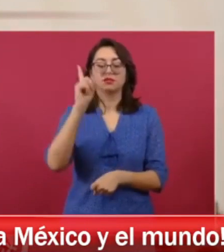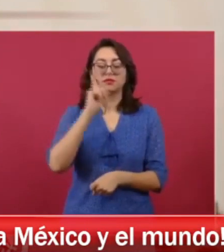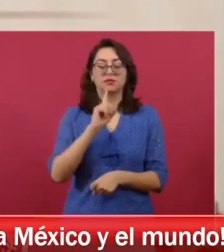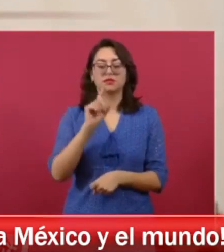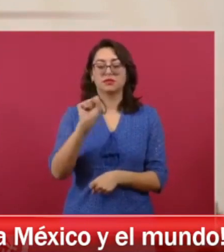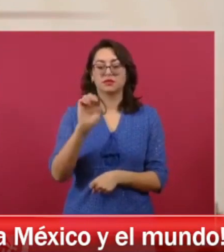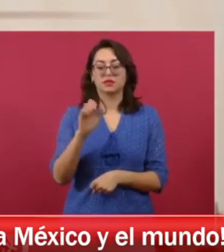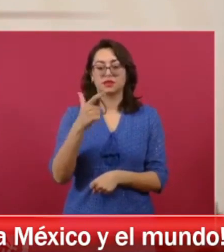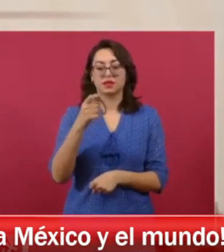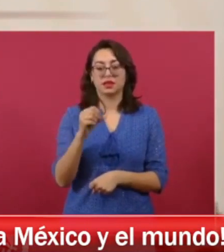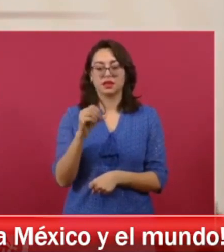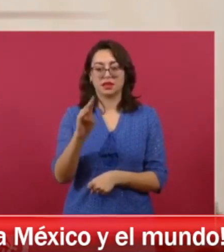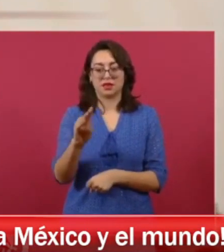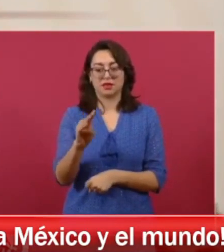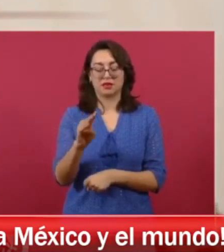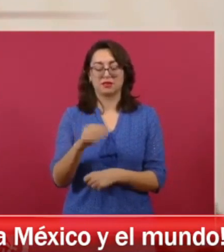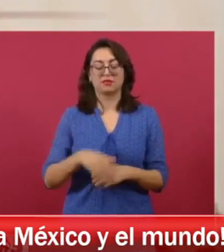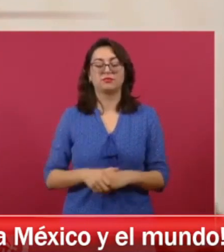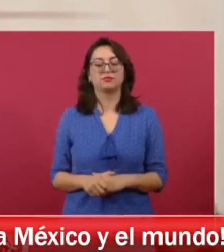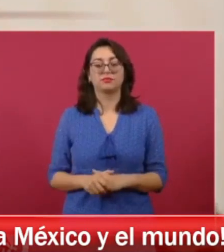Luisa María